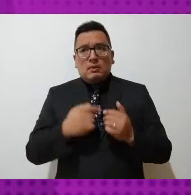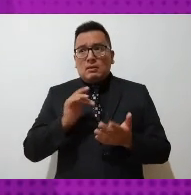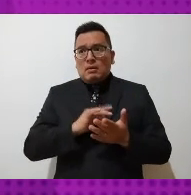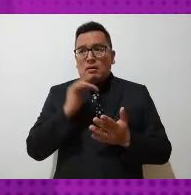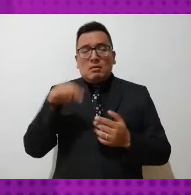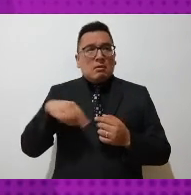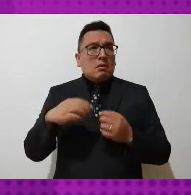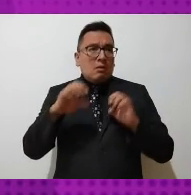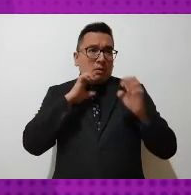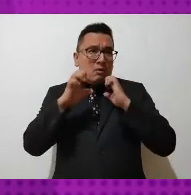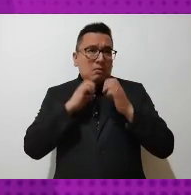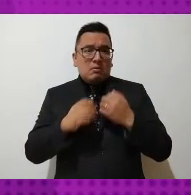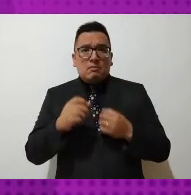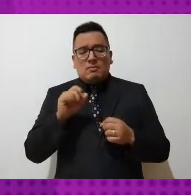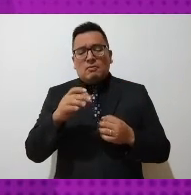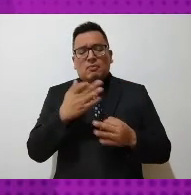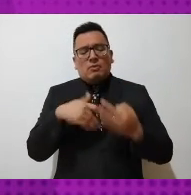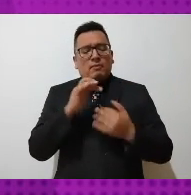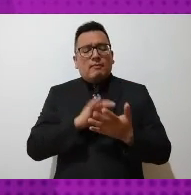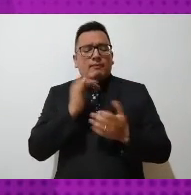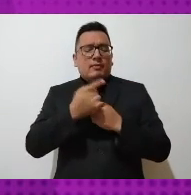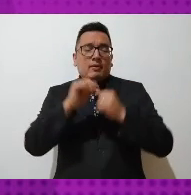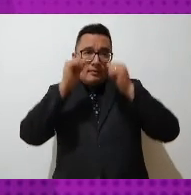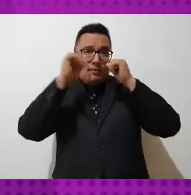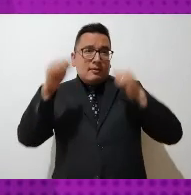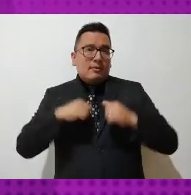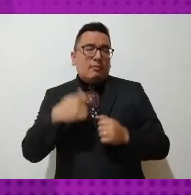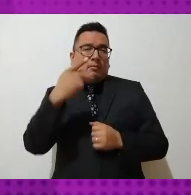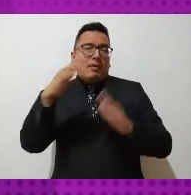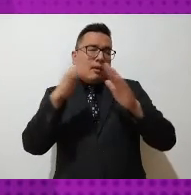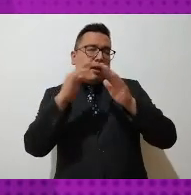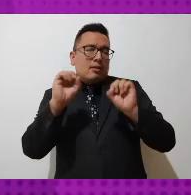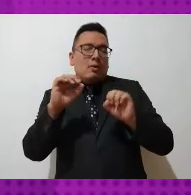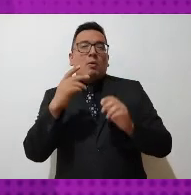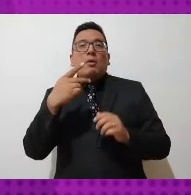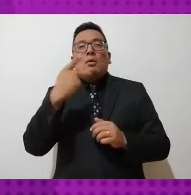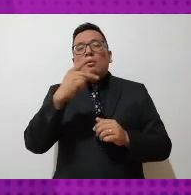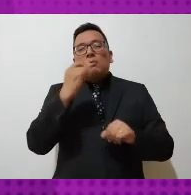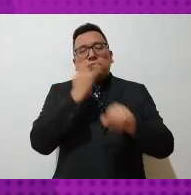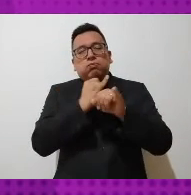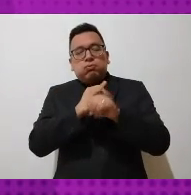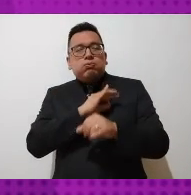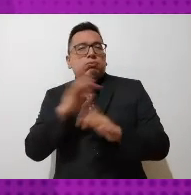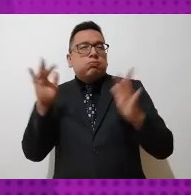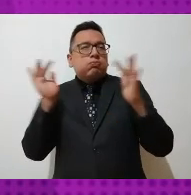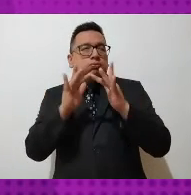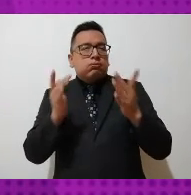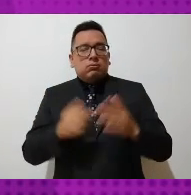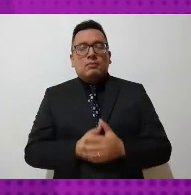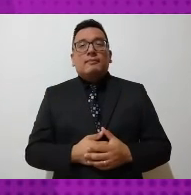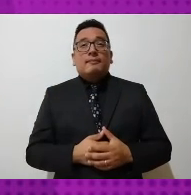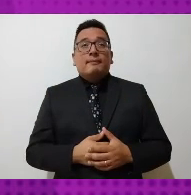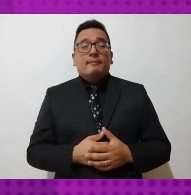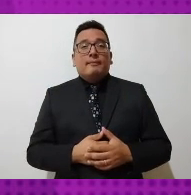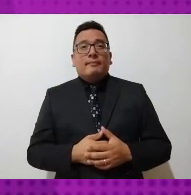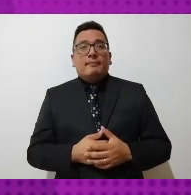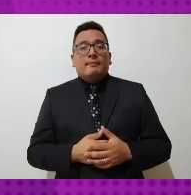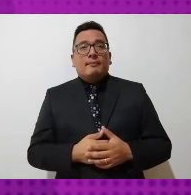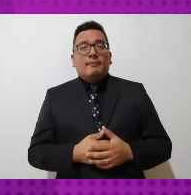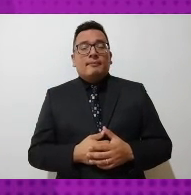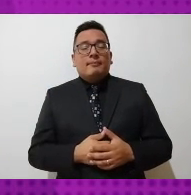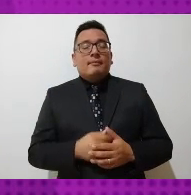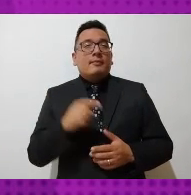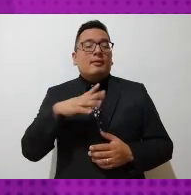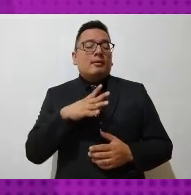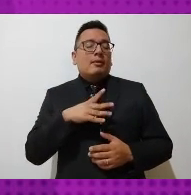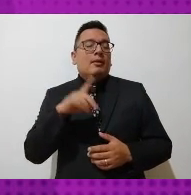esta entrevista. Muchas gracias a todas y todos los que nos escuchan desde sus casas, desde las plataformas del Instituto Electoral de Coahuila. Esta